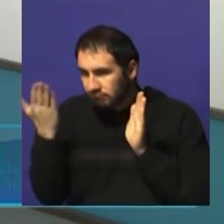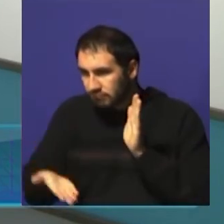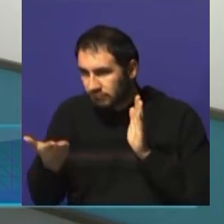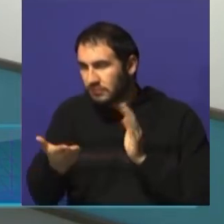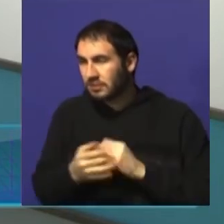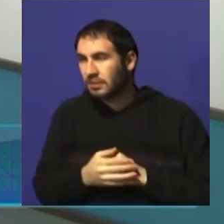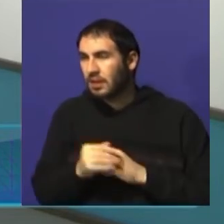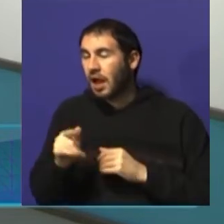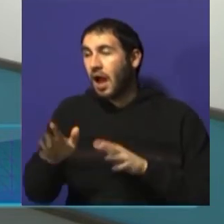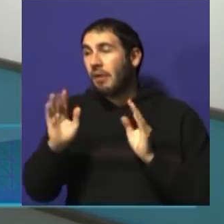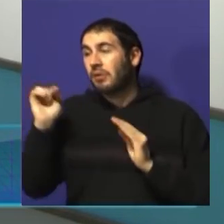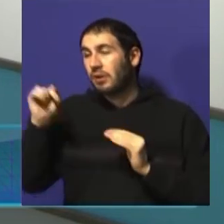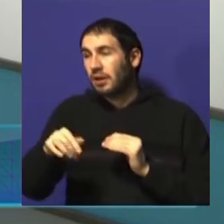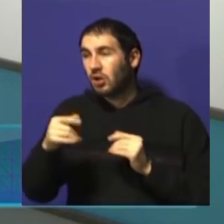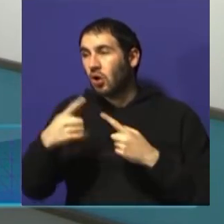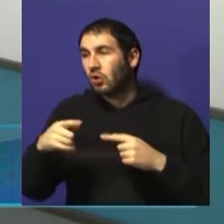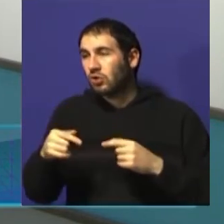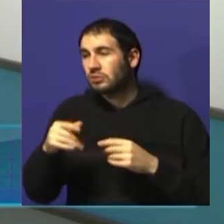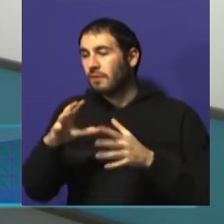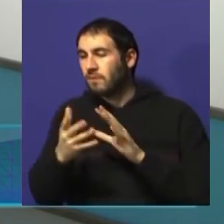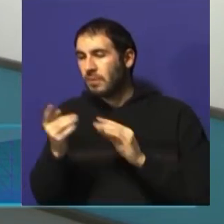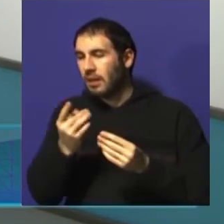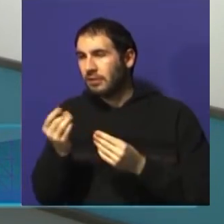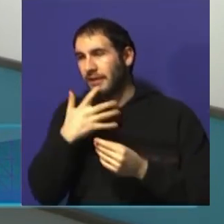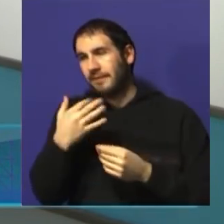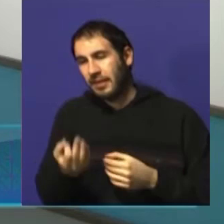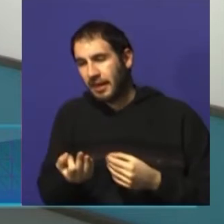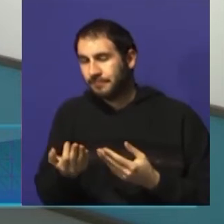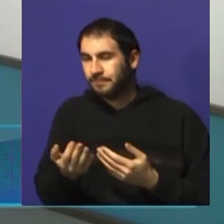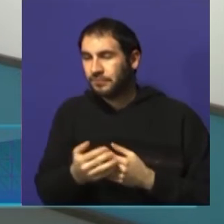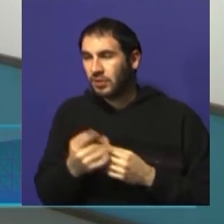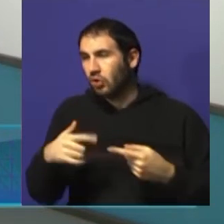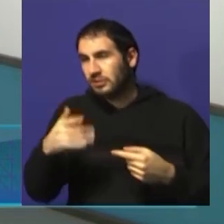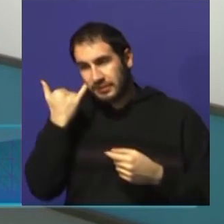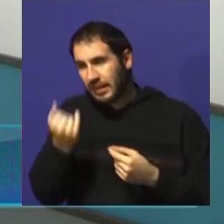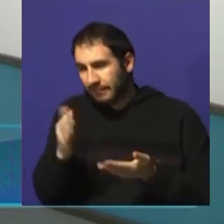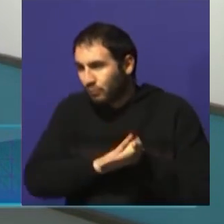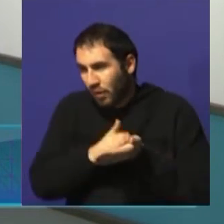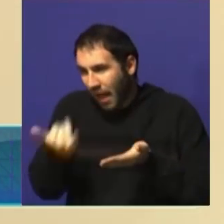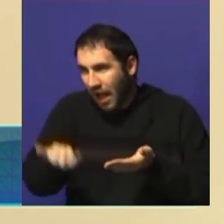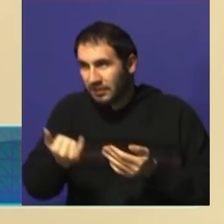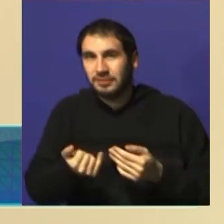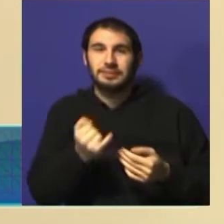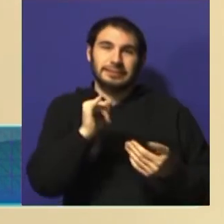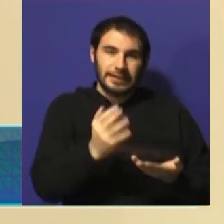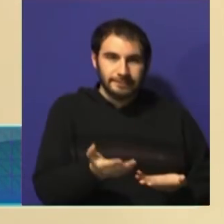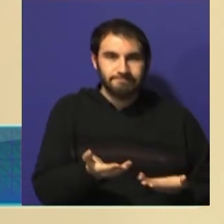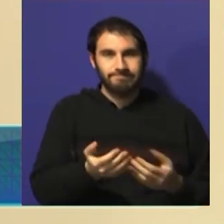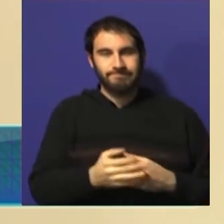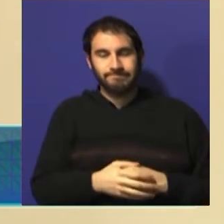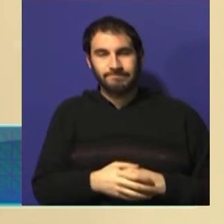de que pueda haber habido allí una operación de algún tipo, es cierto que el hecho sucedió y que es concreto, ¿no? Es evidente. O